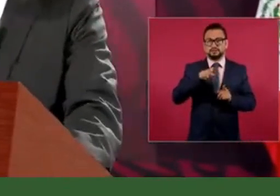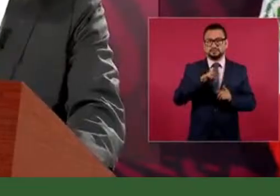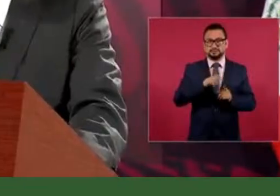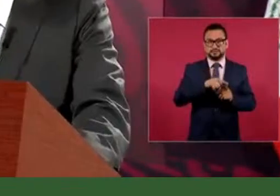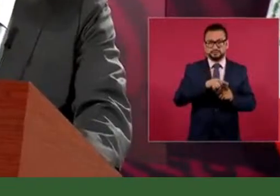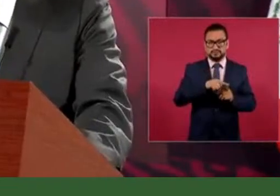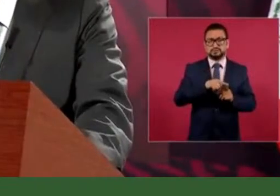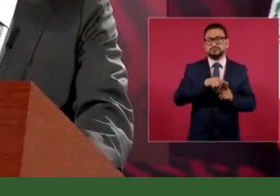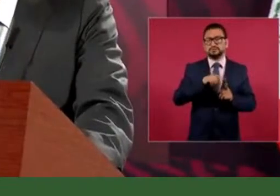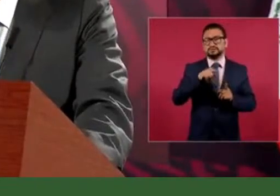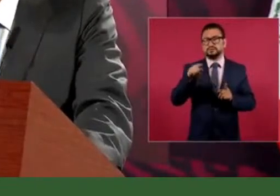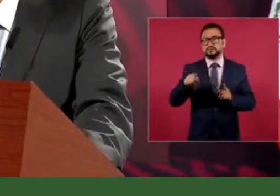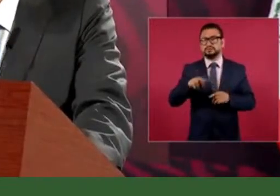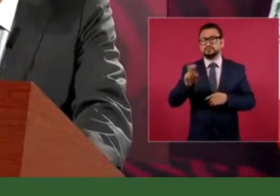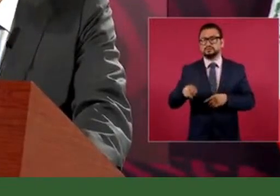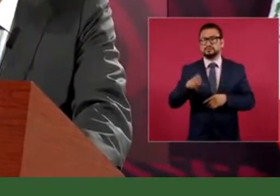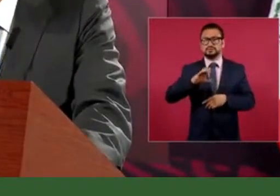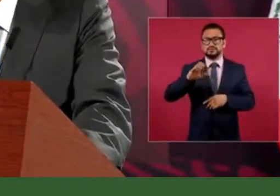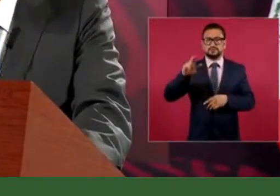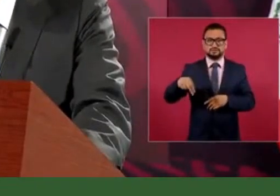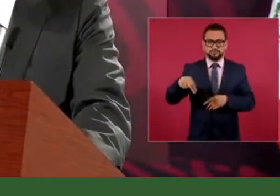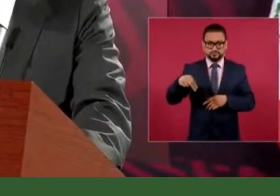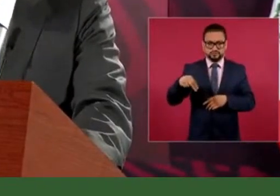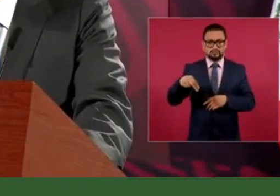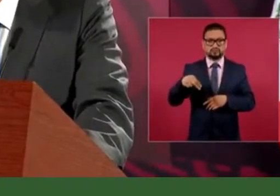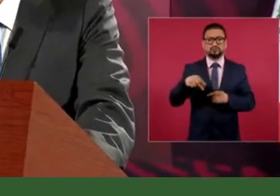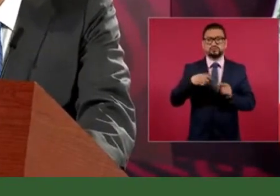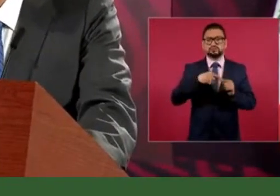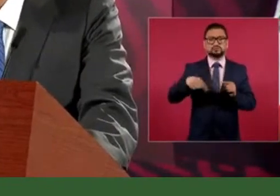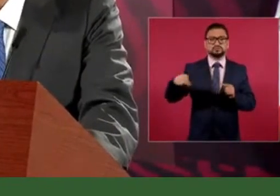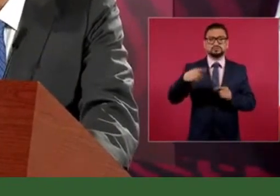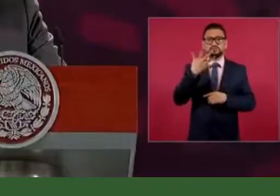y baja uno en Cancún, son 10 horas.